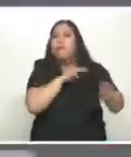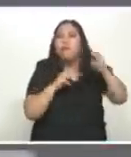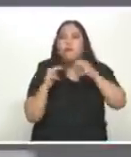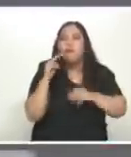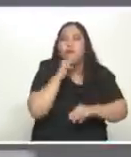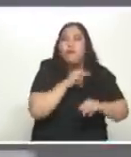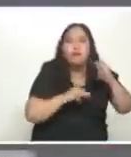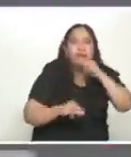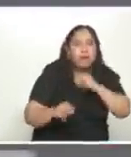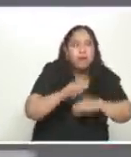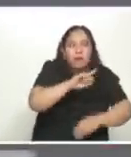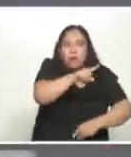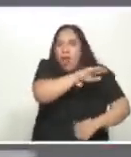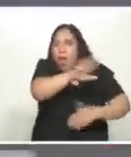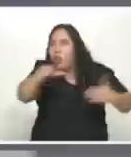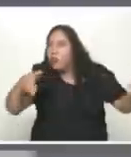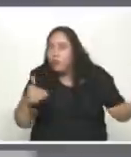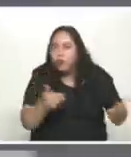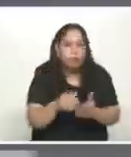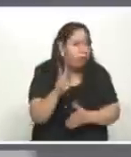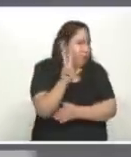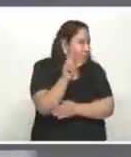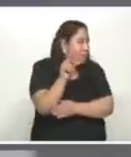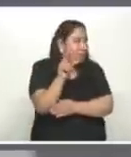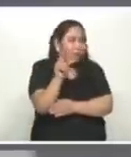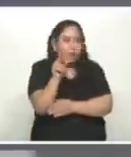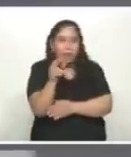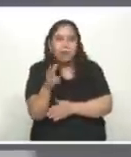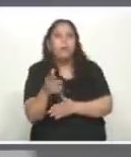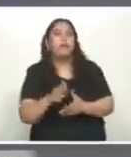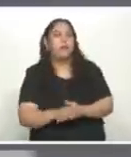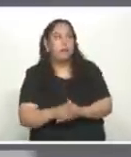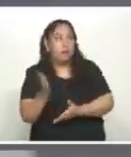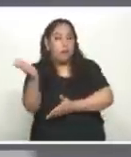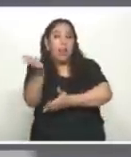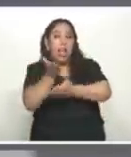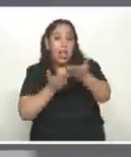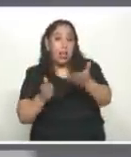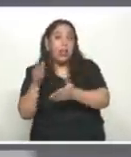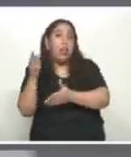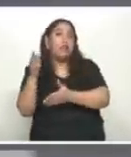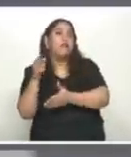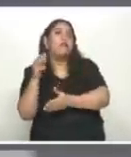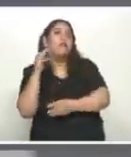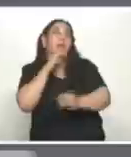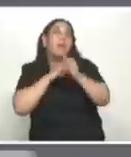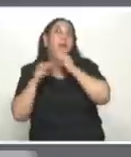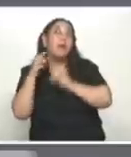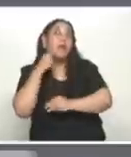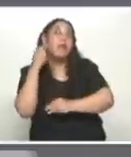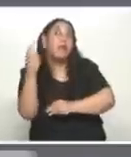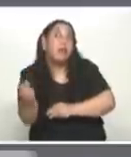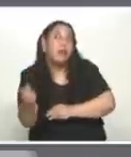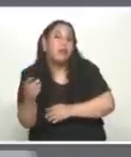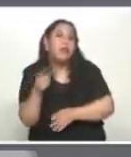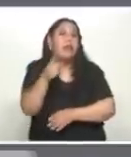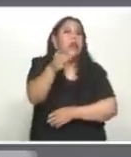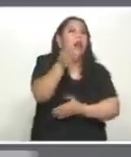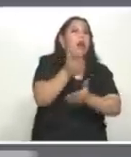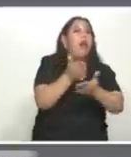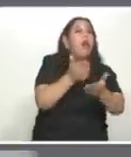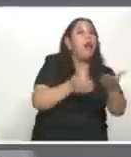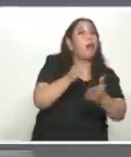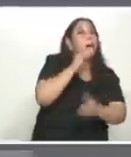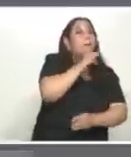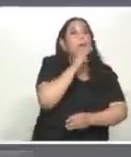tiempo. Puede engañar a parte de un pueblo todo el tiempo, pero no puede engañar a todo el pueblo por